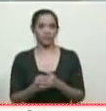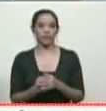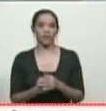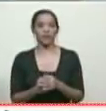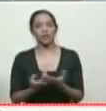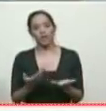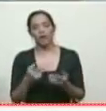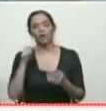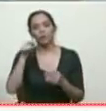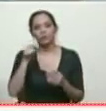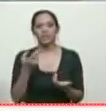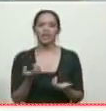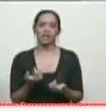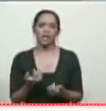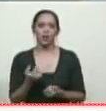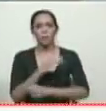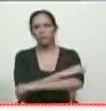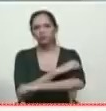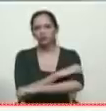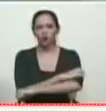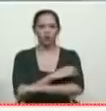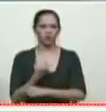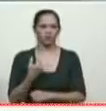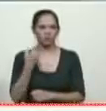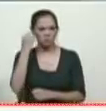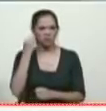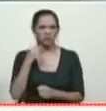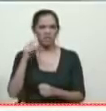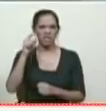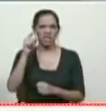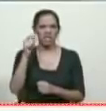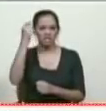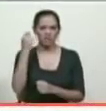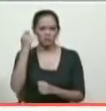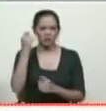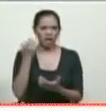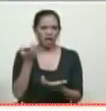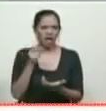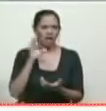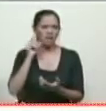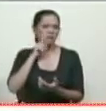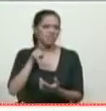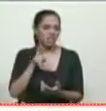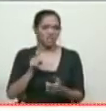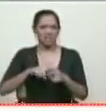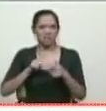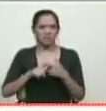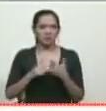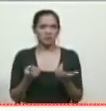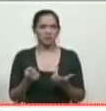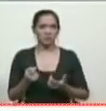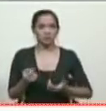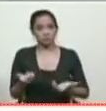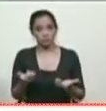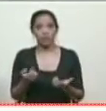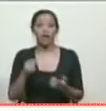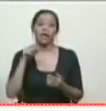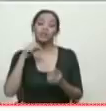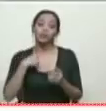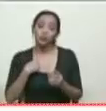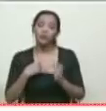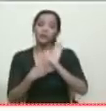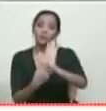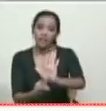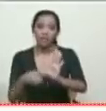opositor y de repente no le crea a Tania Díaz porque usted tiene una postura muy radical, créale entonces a esta señora que vamos a presentar a continuación, que habla de los